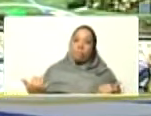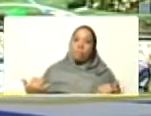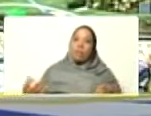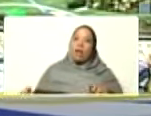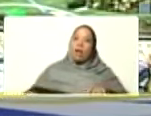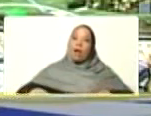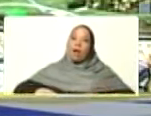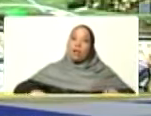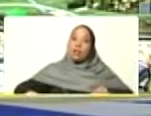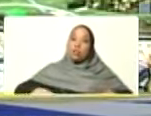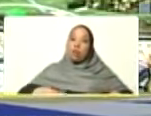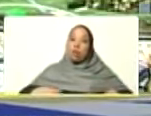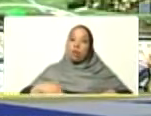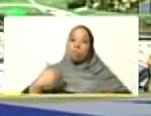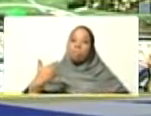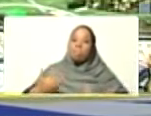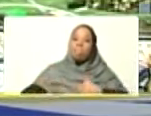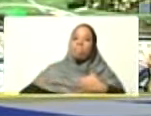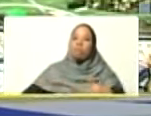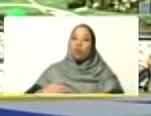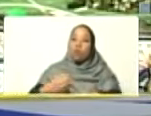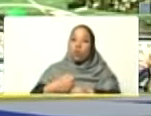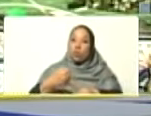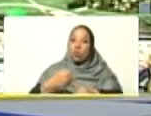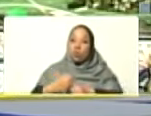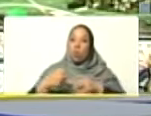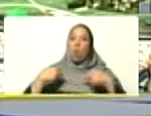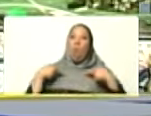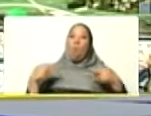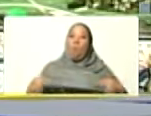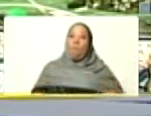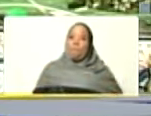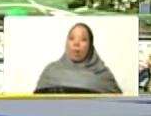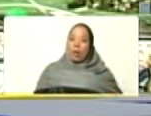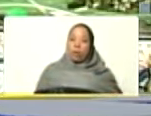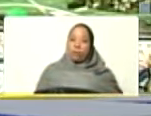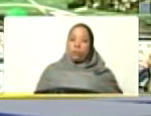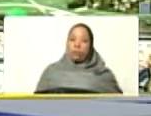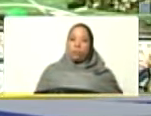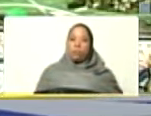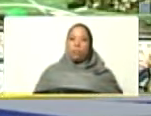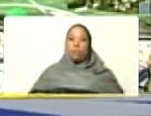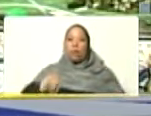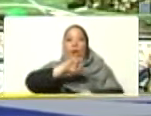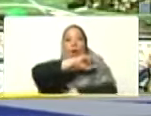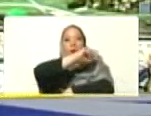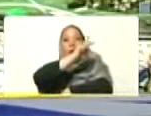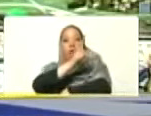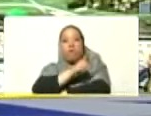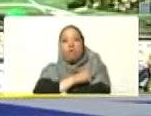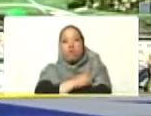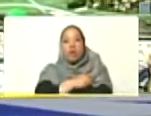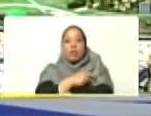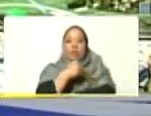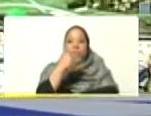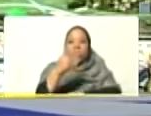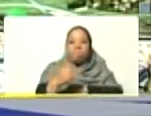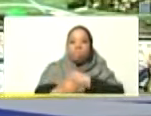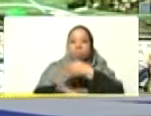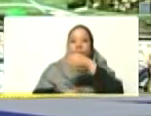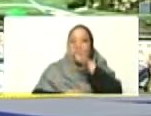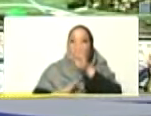hechos humanistas, va acumulando la fuerza suficiente para un Big